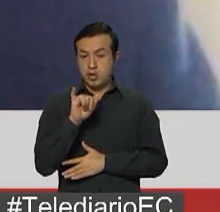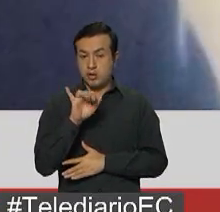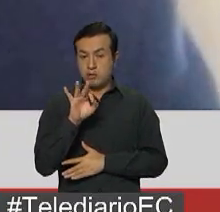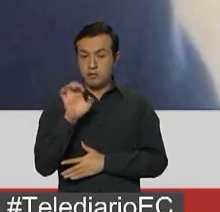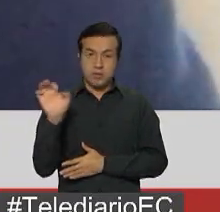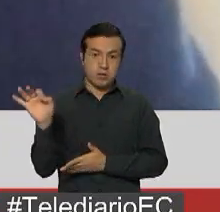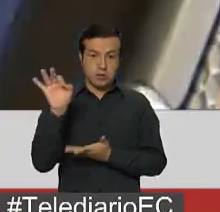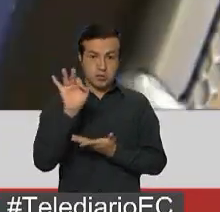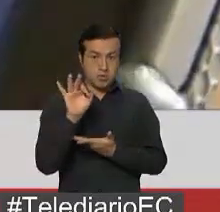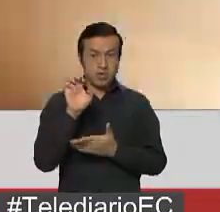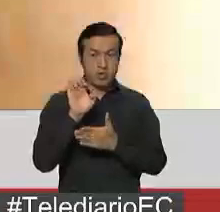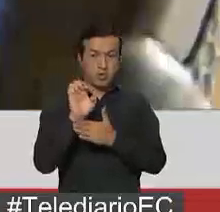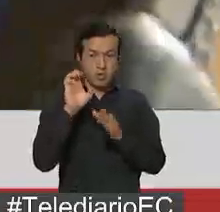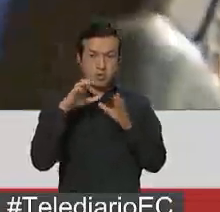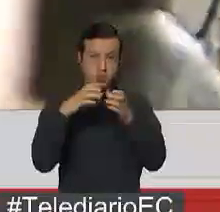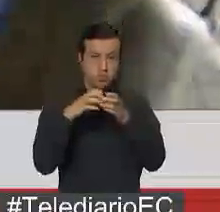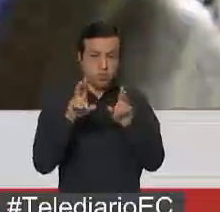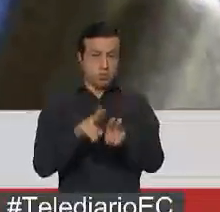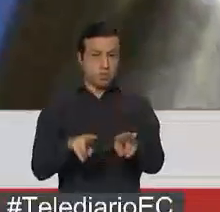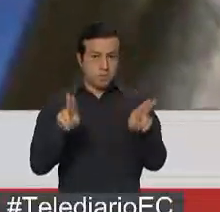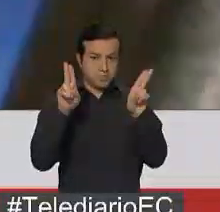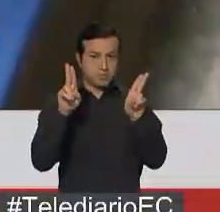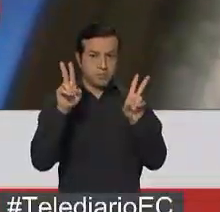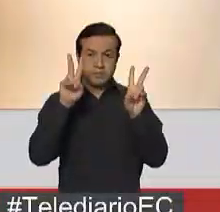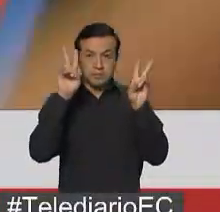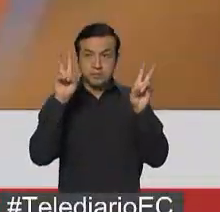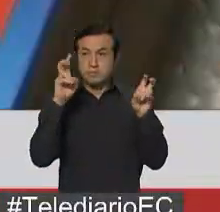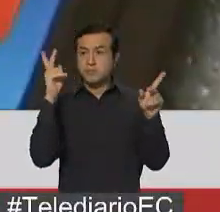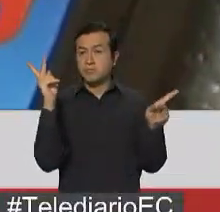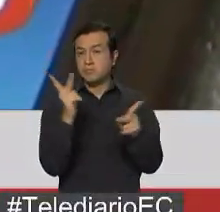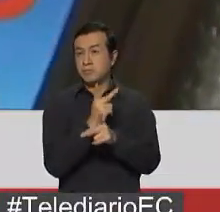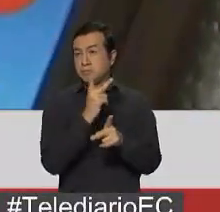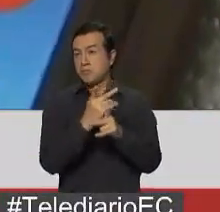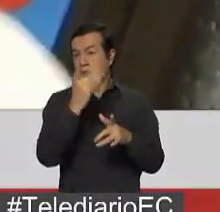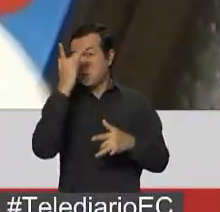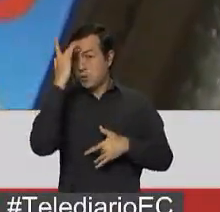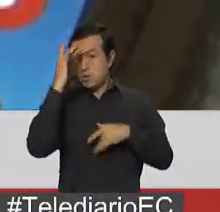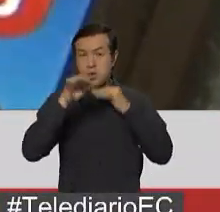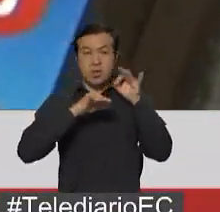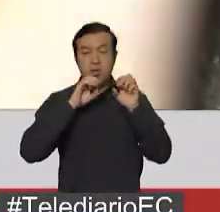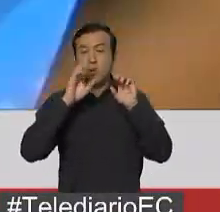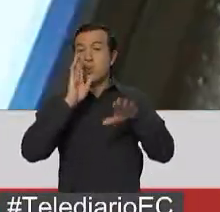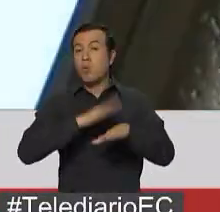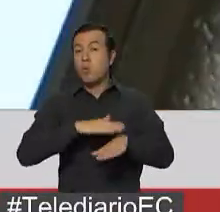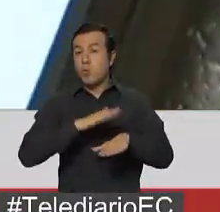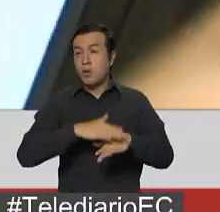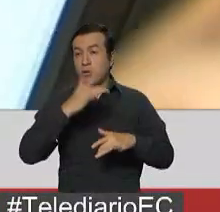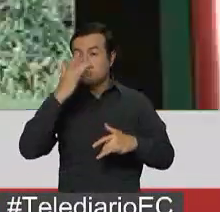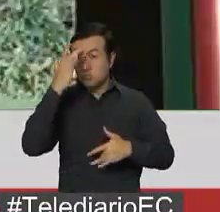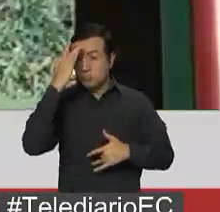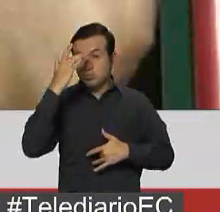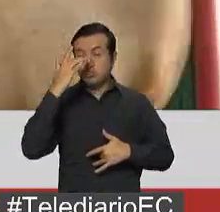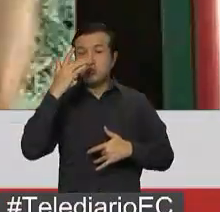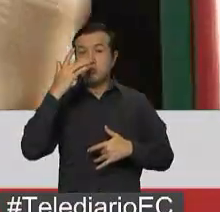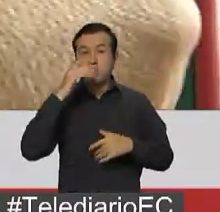país ante el organismo explicó que el daño que produjo la pandemia se agravó debido a las noticias falsas que se compartieron en las diferentes